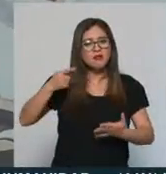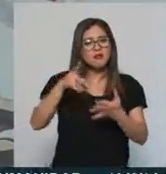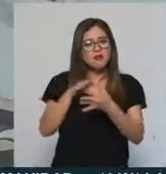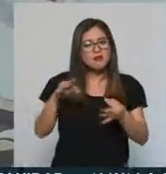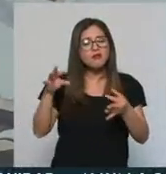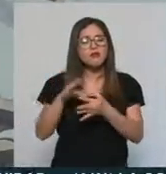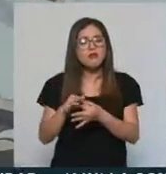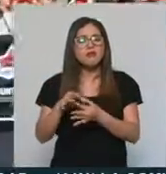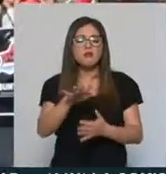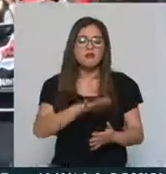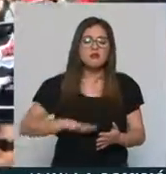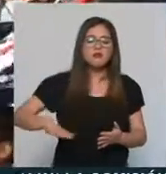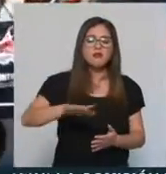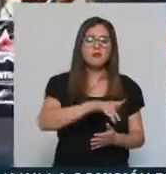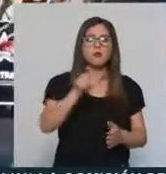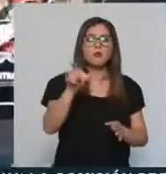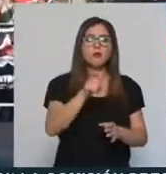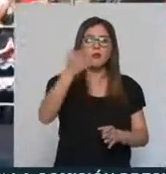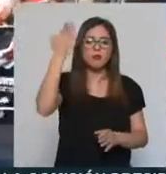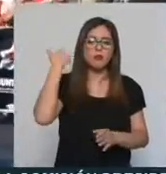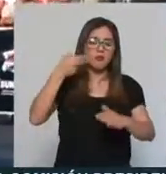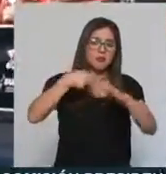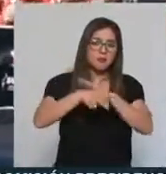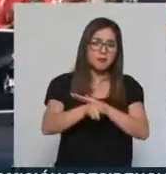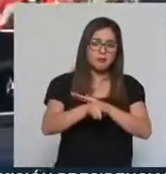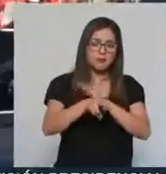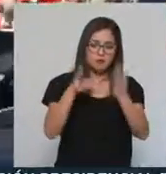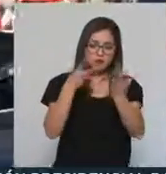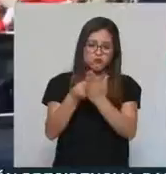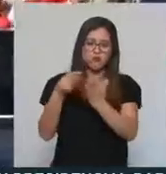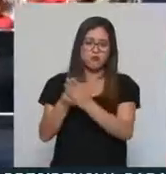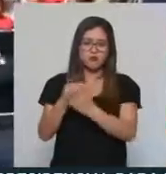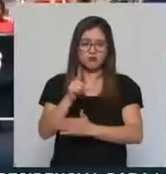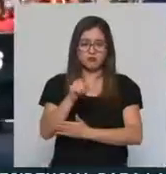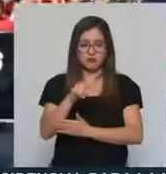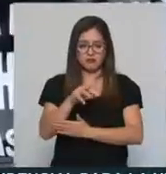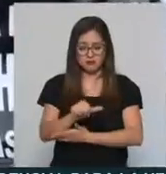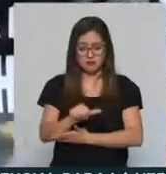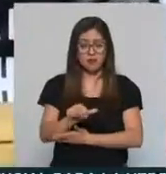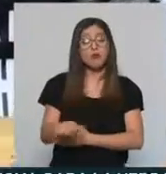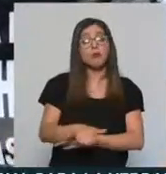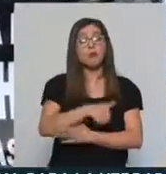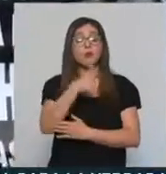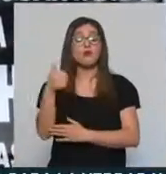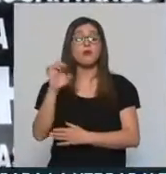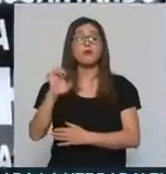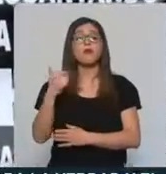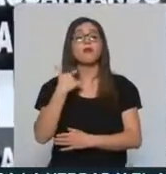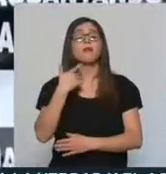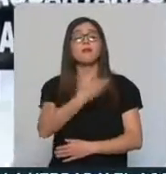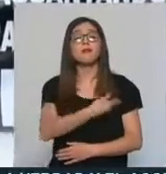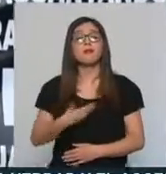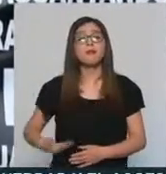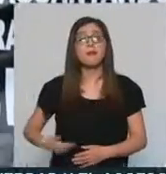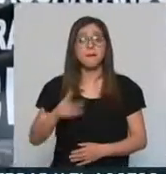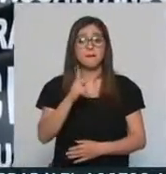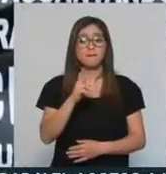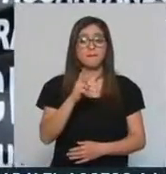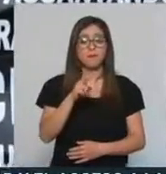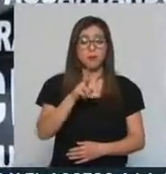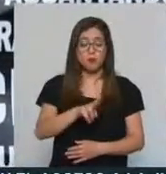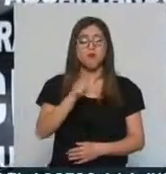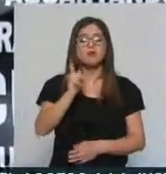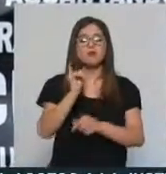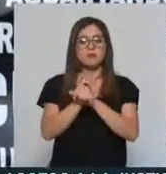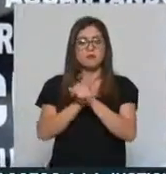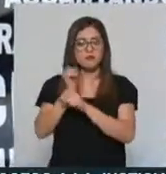investigación alrededor de la construcción del Metro de Lima. Sin embargo, hay que tener en cuenta que también otros expresidentes de Perú están siendo investigados